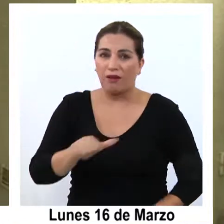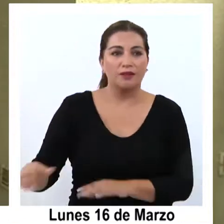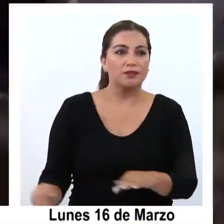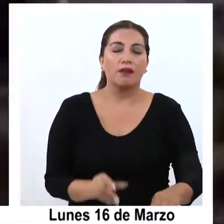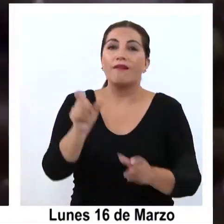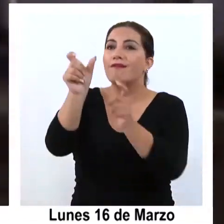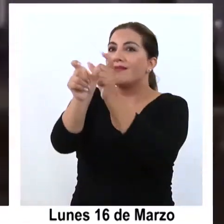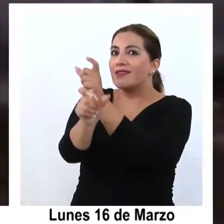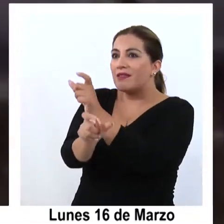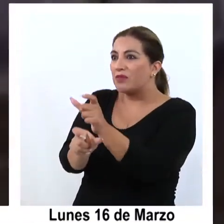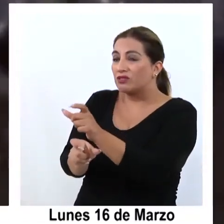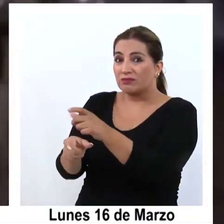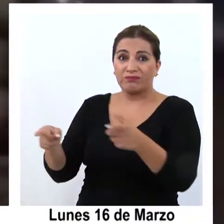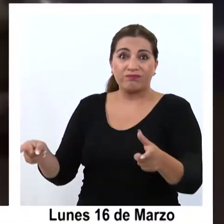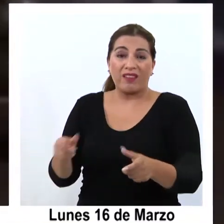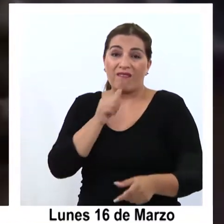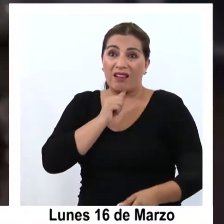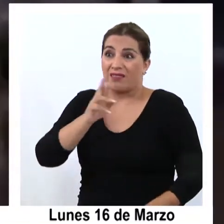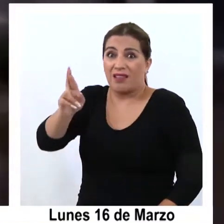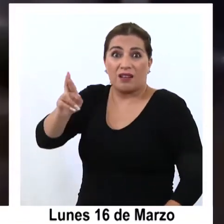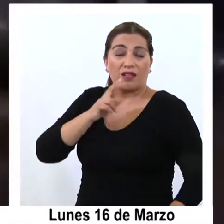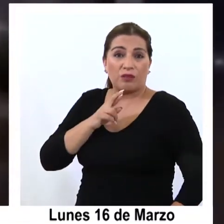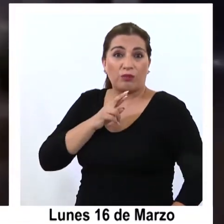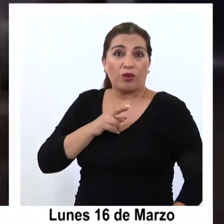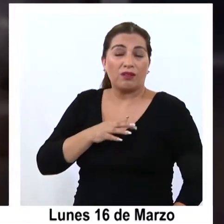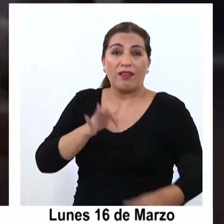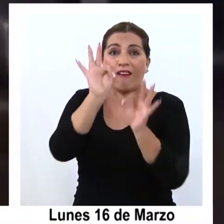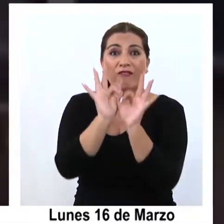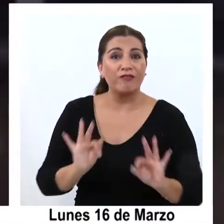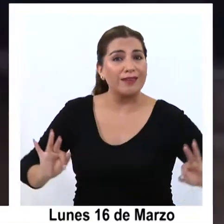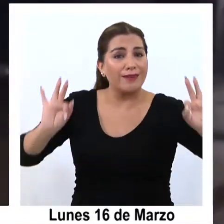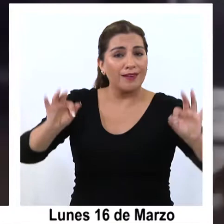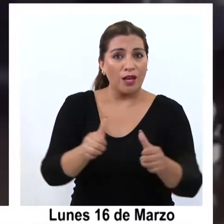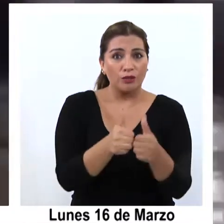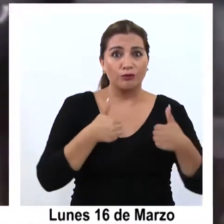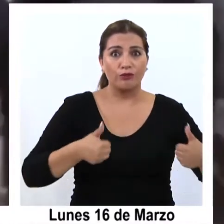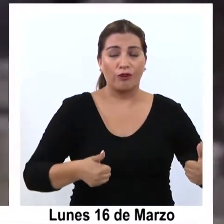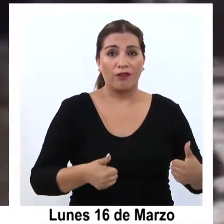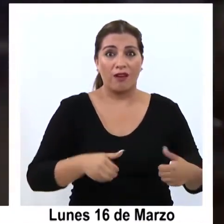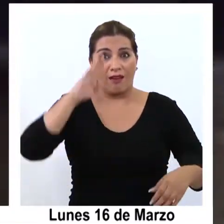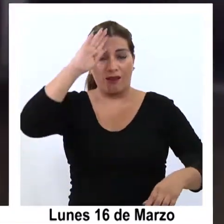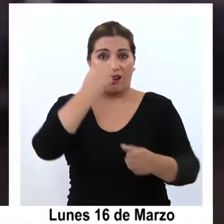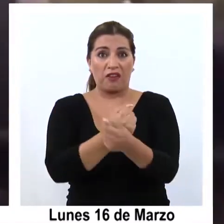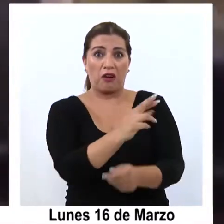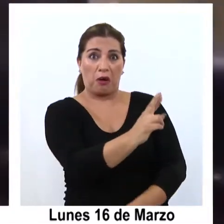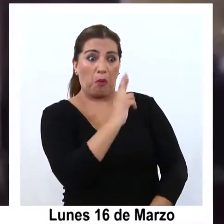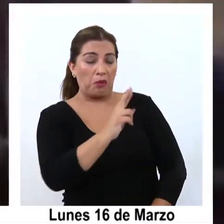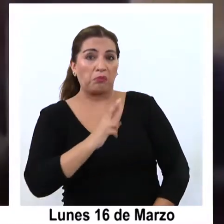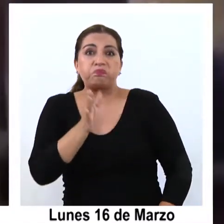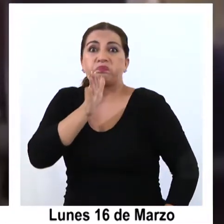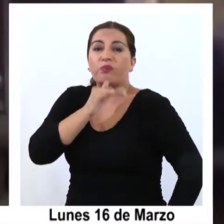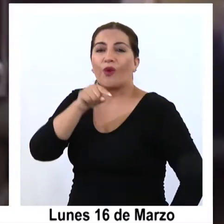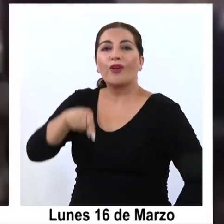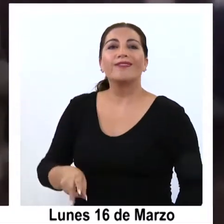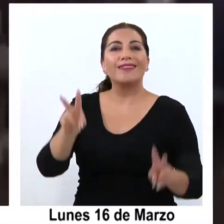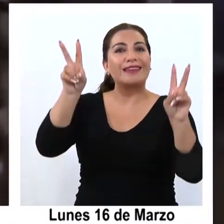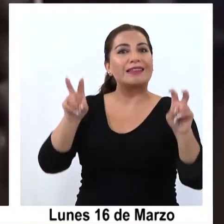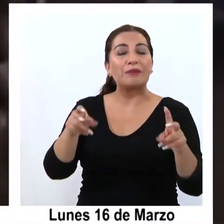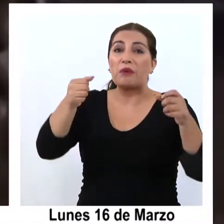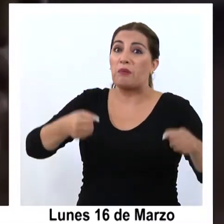Chile es precaria. Creyante y afectado señala que no hay respuesta desde Fiscalía, de las autoridades, ni menos de Carabineros,